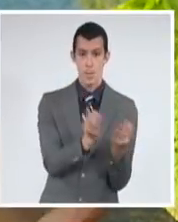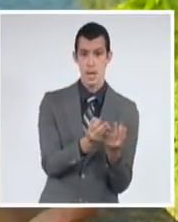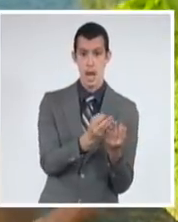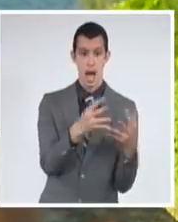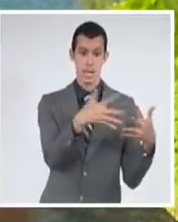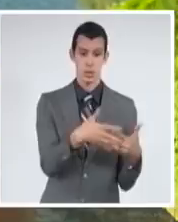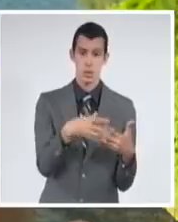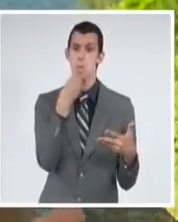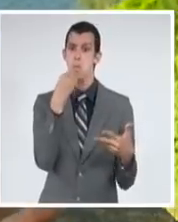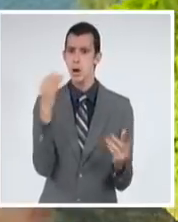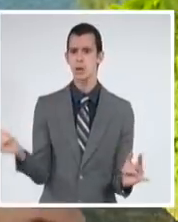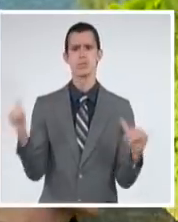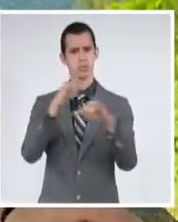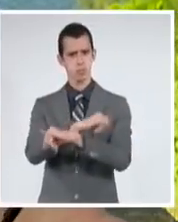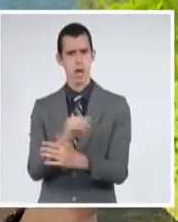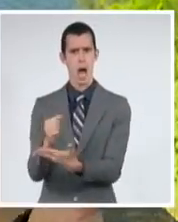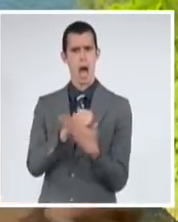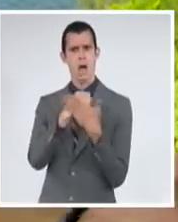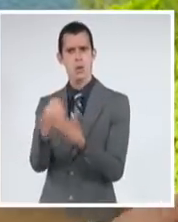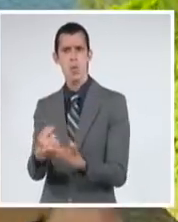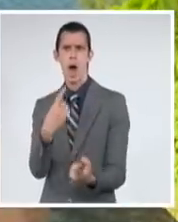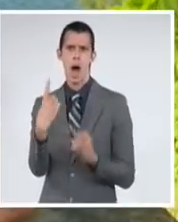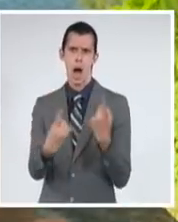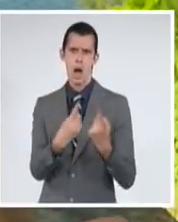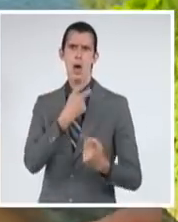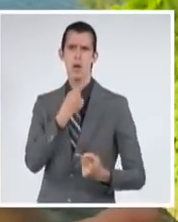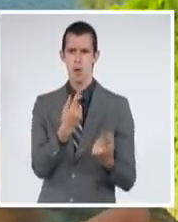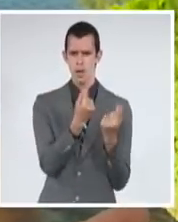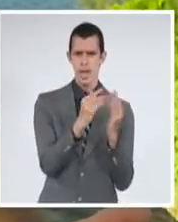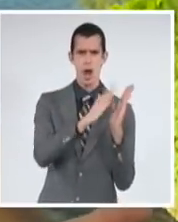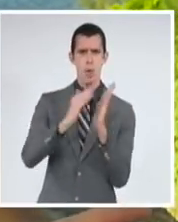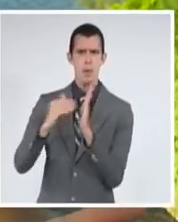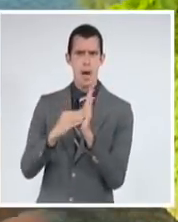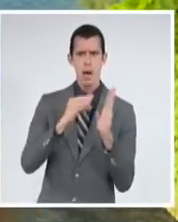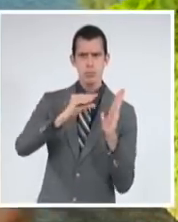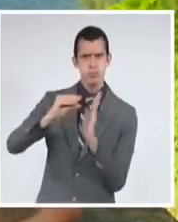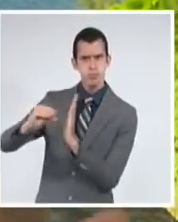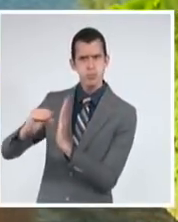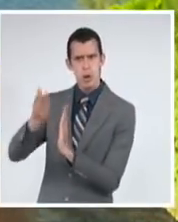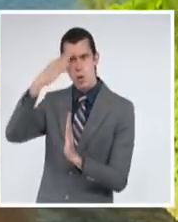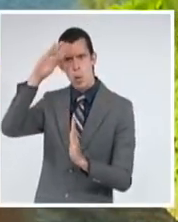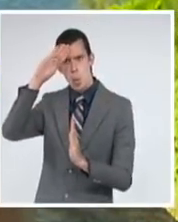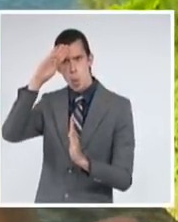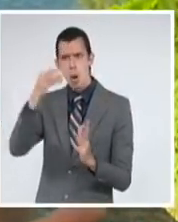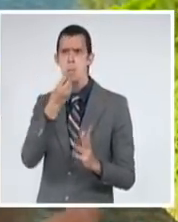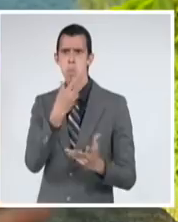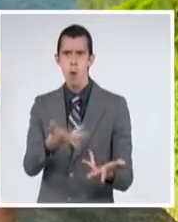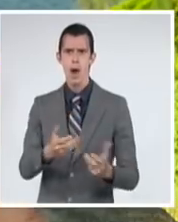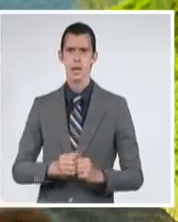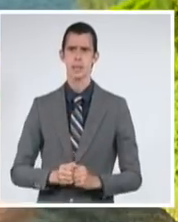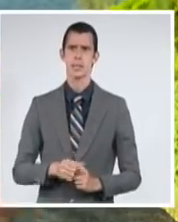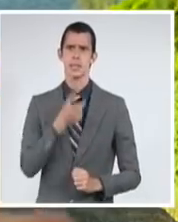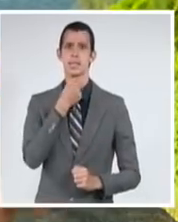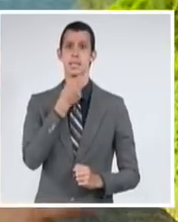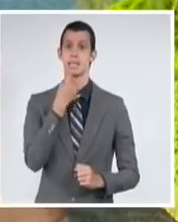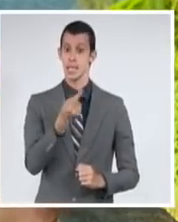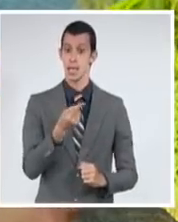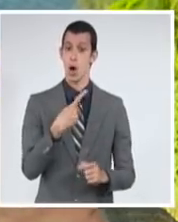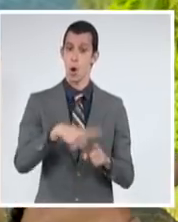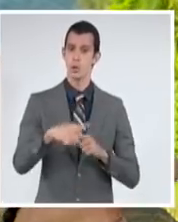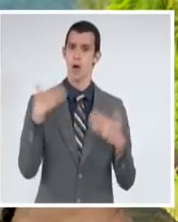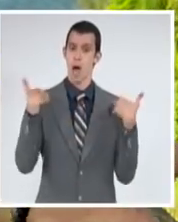Prometió que reabriría los aeropuertos que estaban cerrados por Trump en provincia. Prometió que reabriría la embajada. Fíjate,